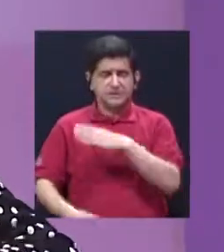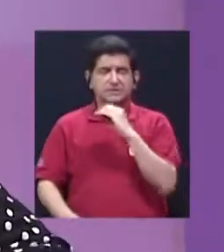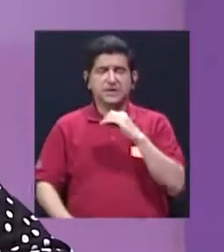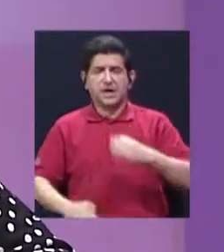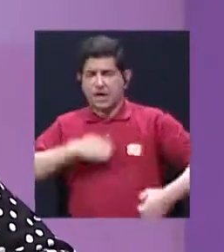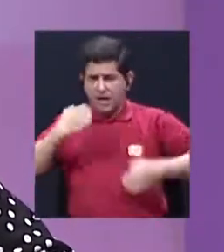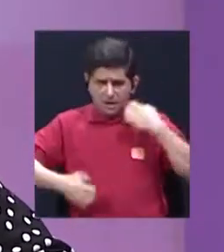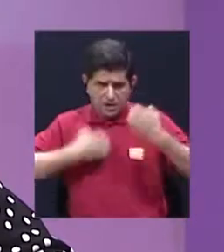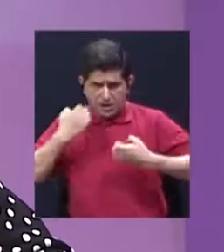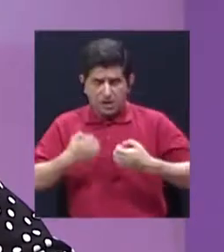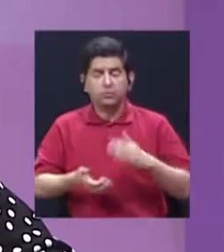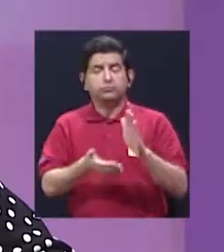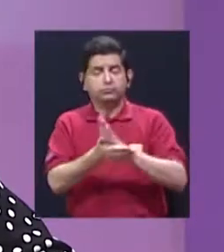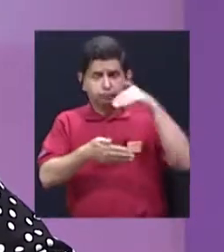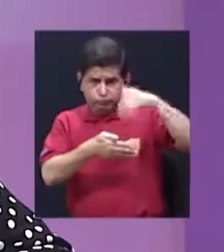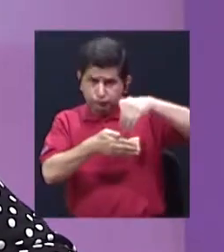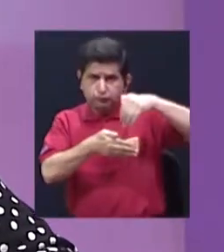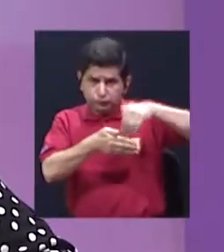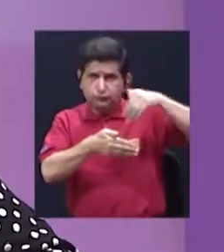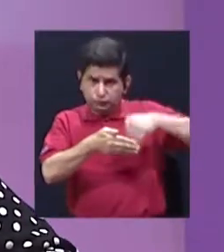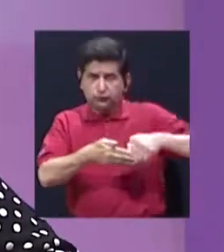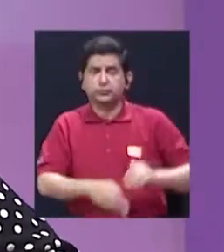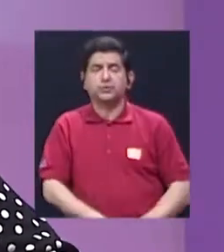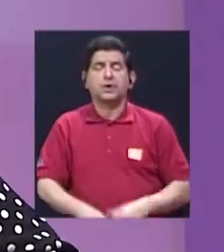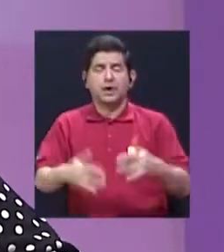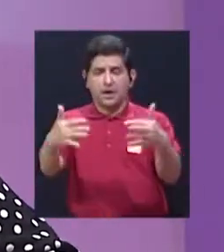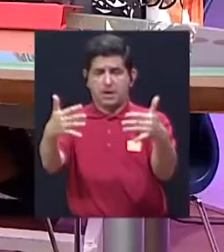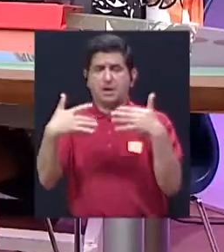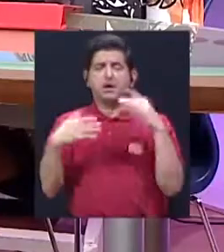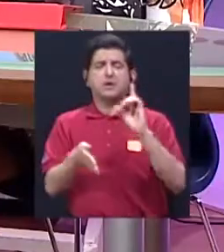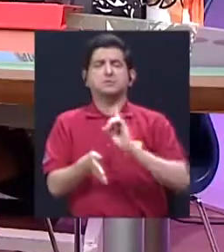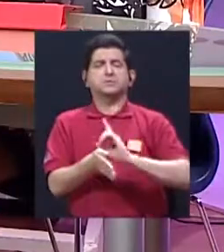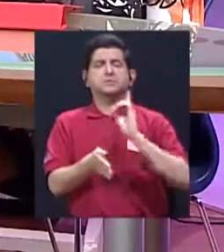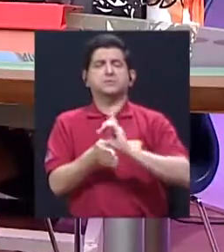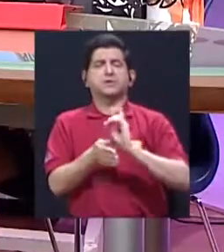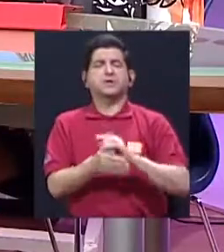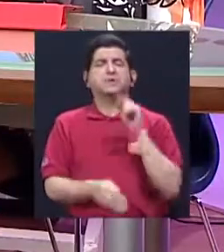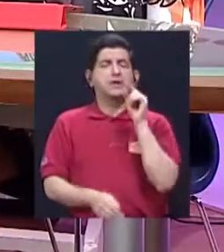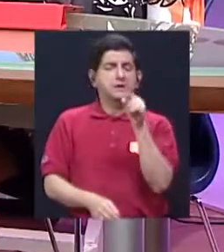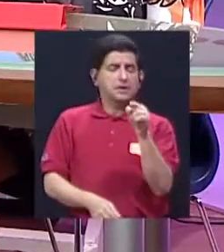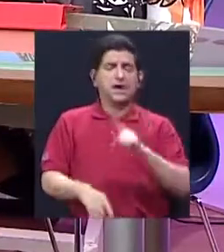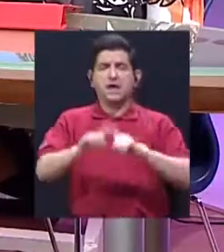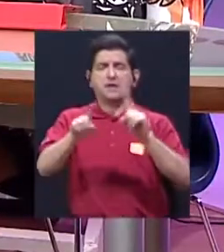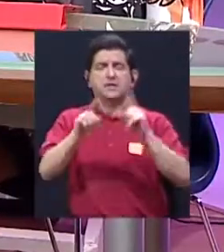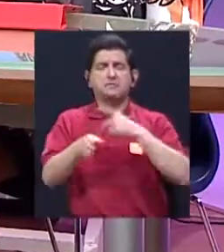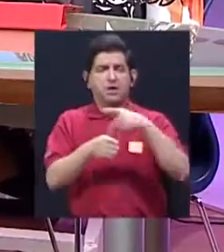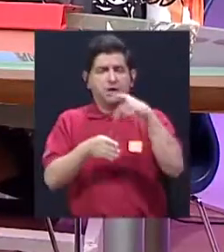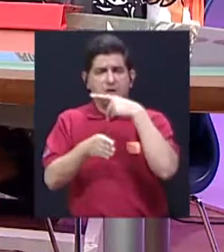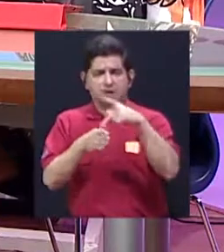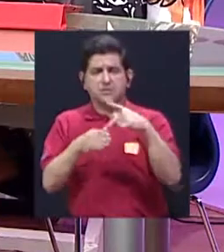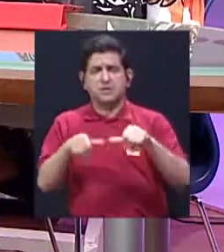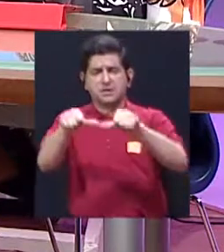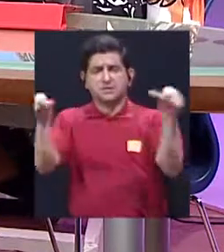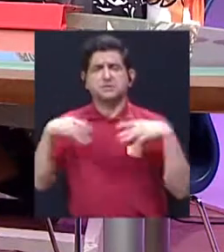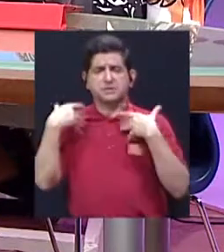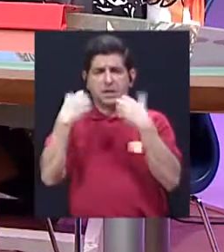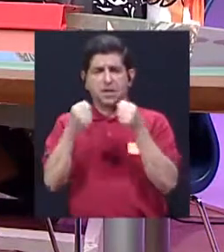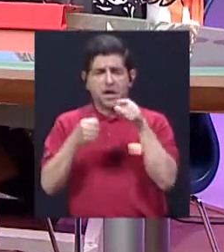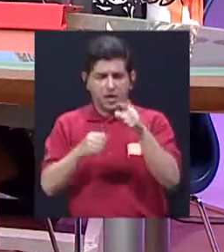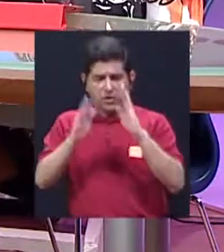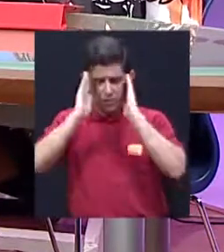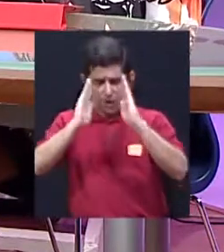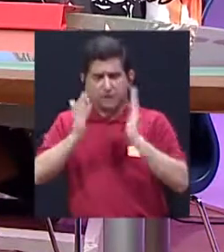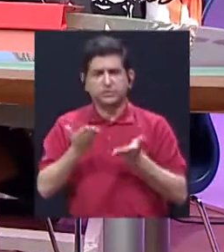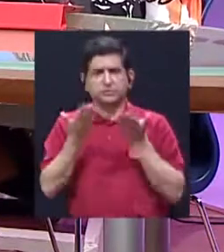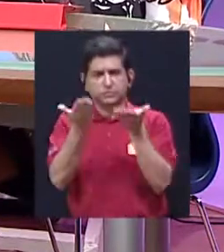y lo cual se documentó incluso en el expediente médico por parte de los y las profesionales en salud que la estaban